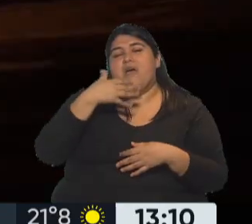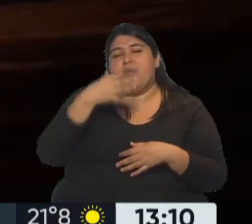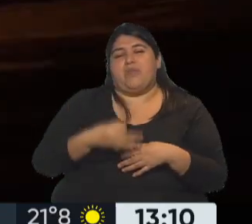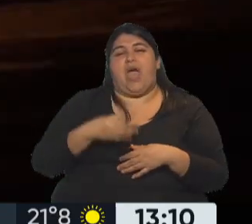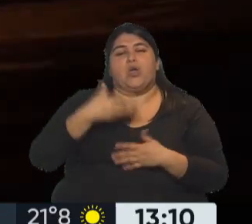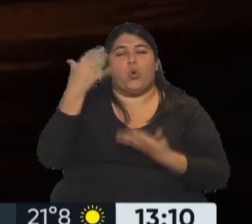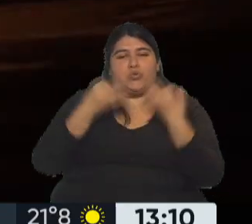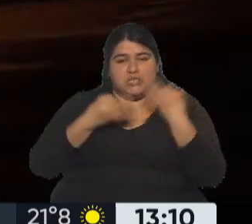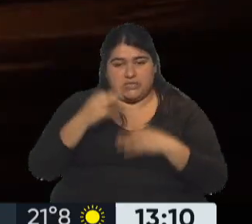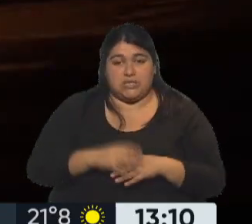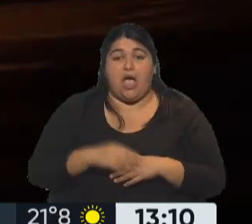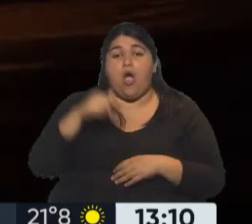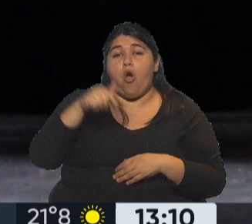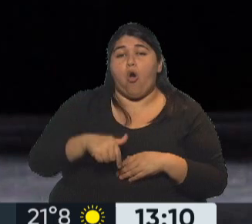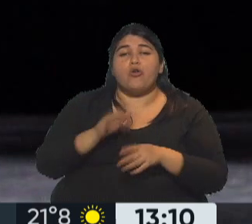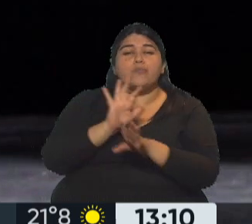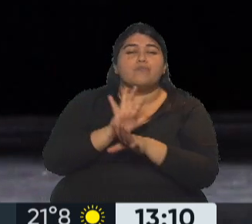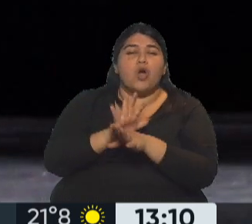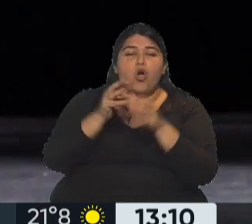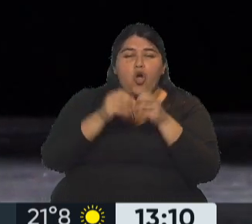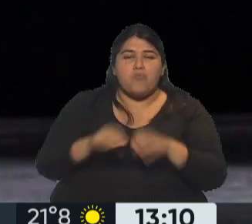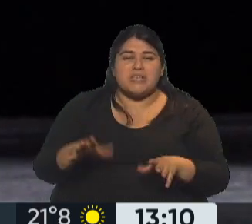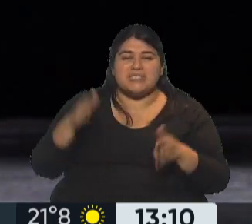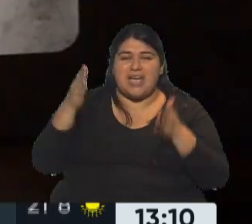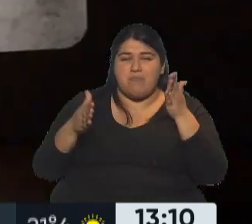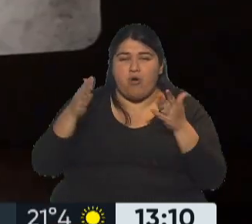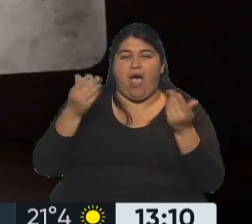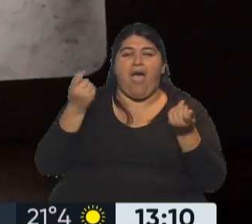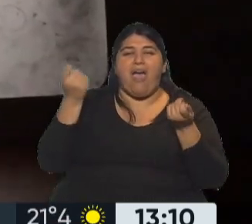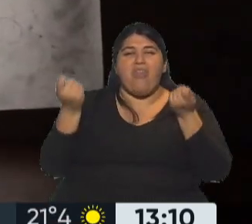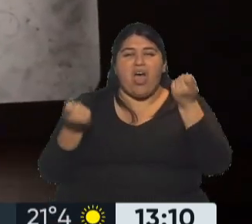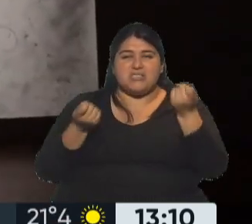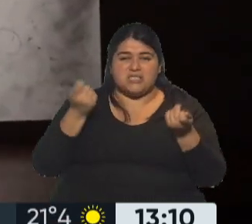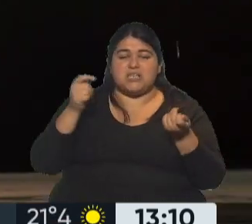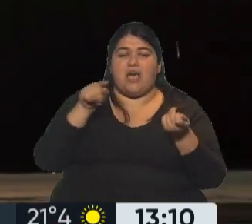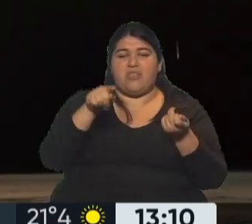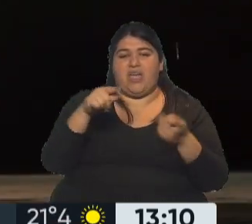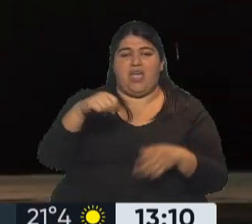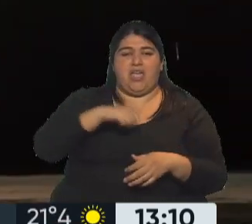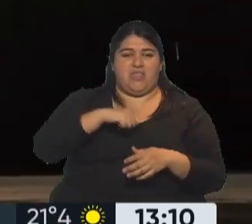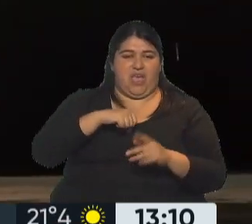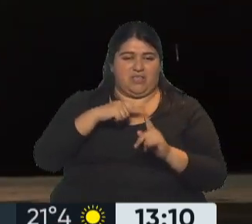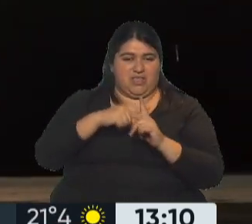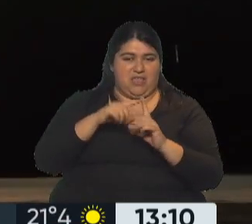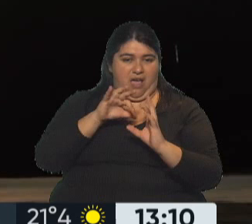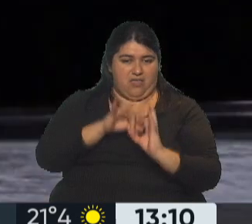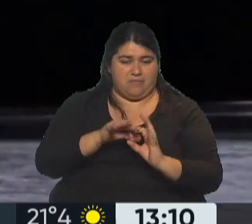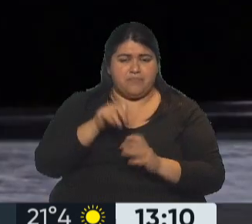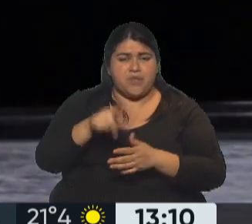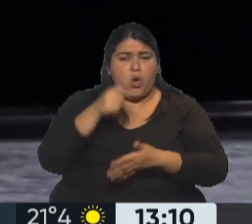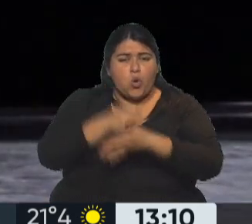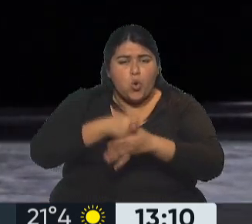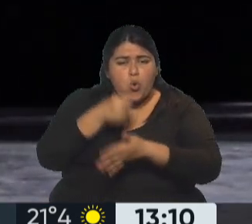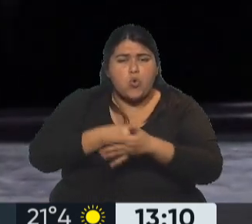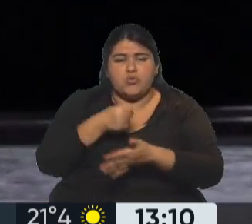nueva edición de Danza por la Identidad. Bueno, a través de la danza, levantar una vez más toda esa lucha que acompaña